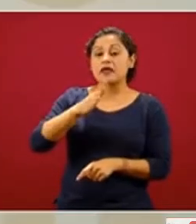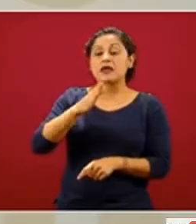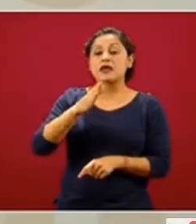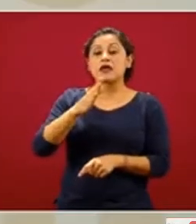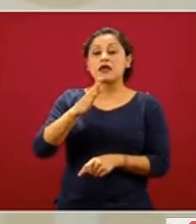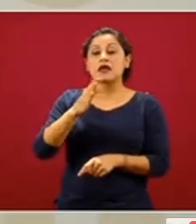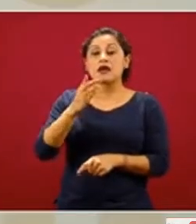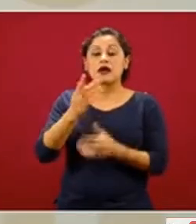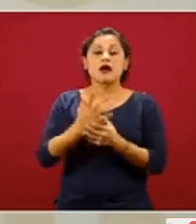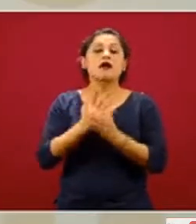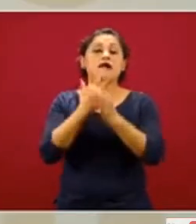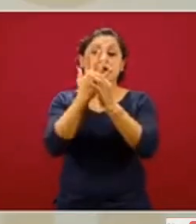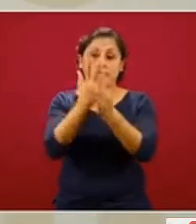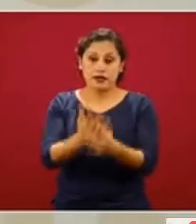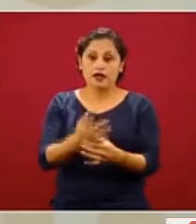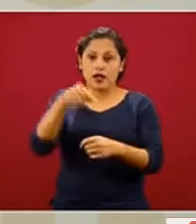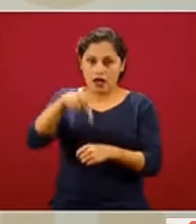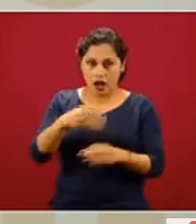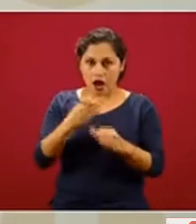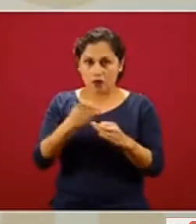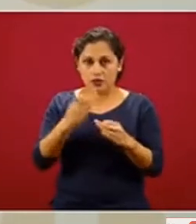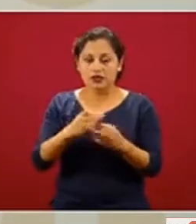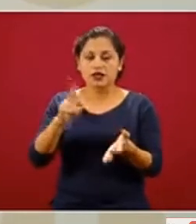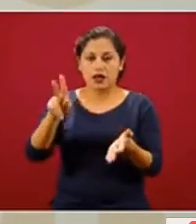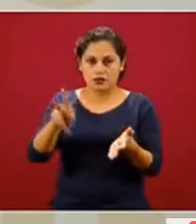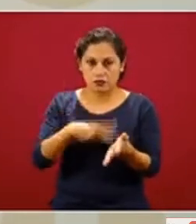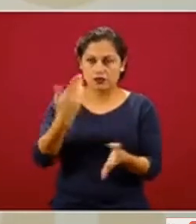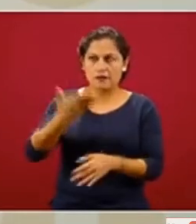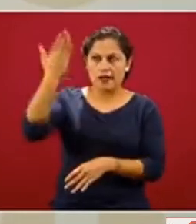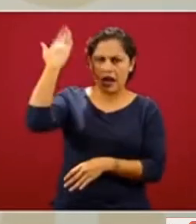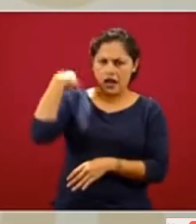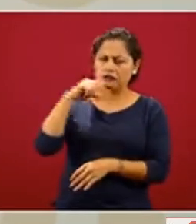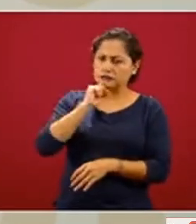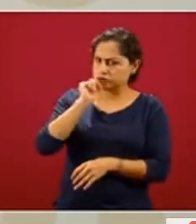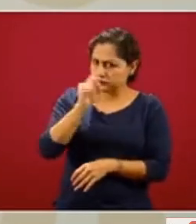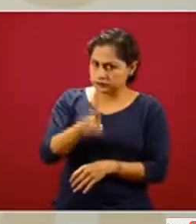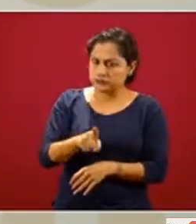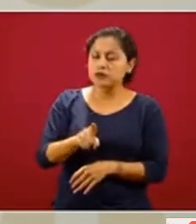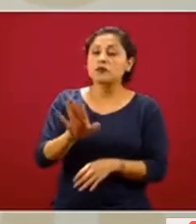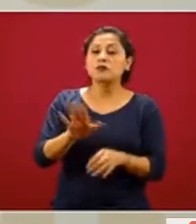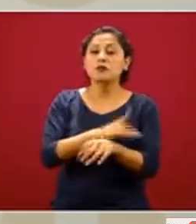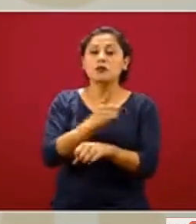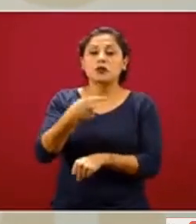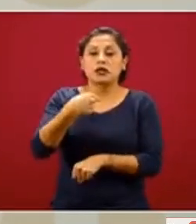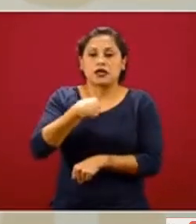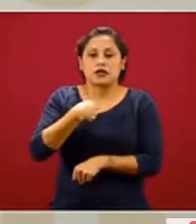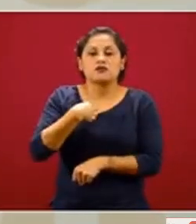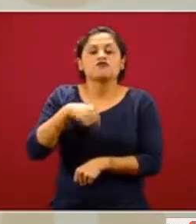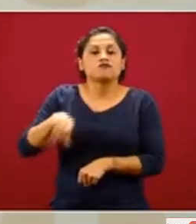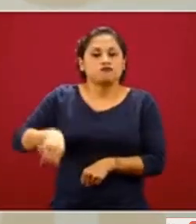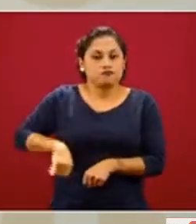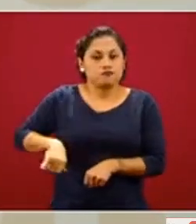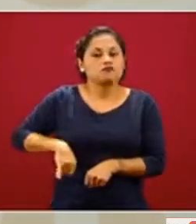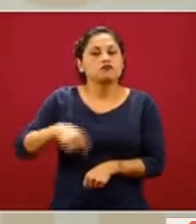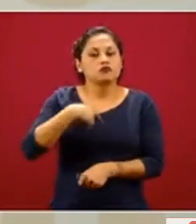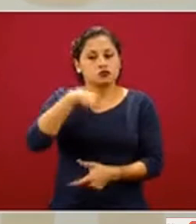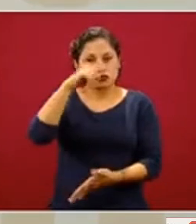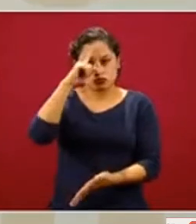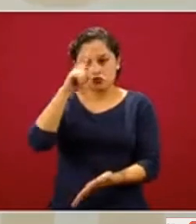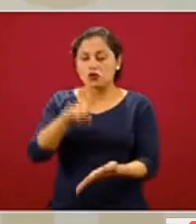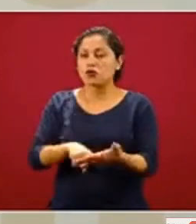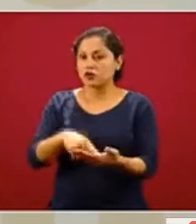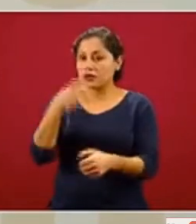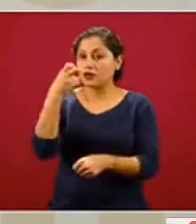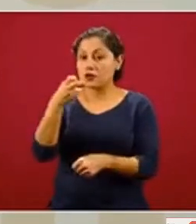y que he hecho en otras ocasiones, porque me llama mucho la atención y me parece que tiene sus retos